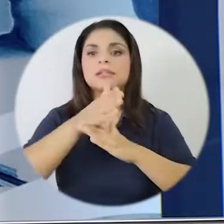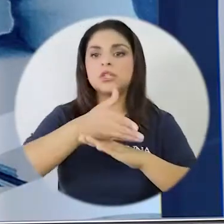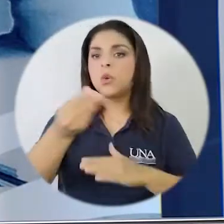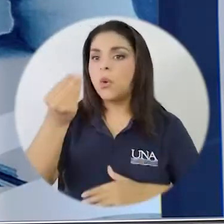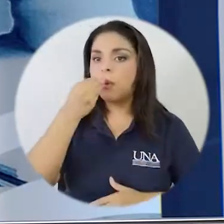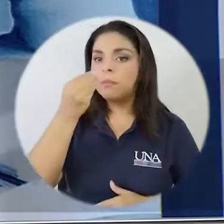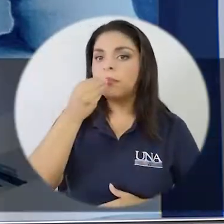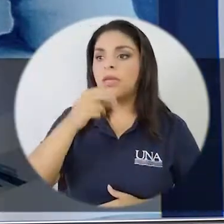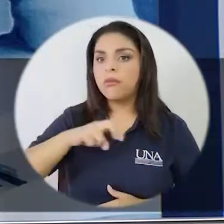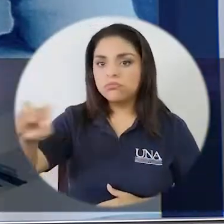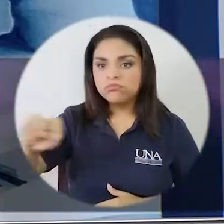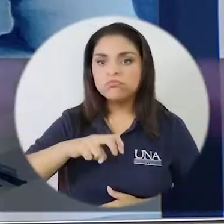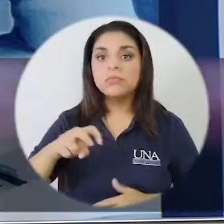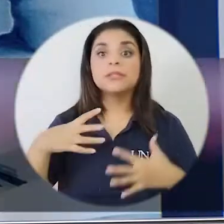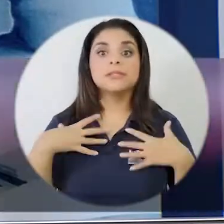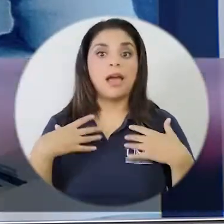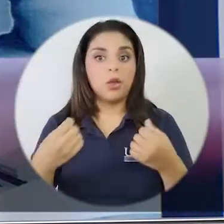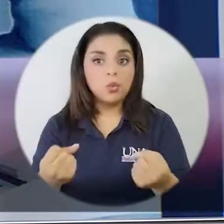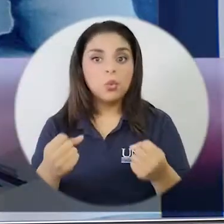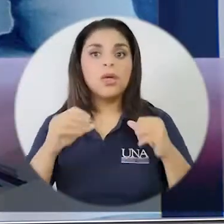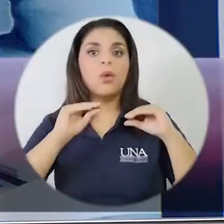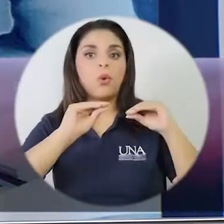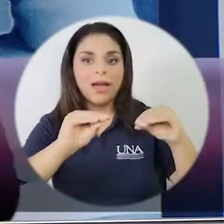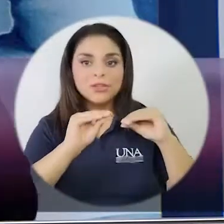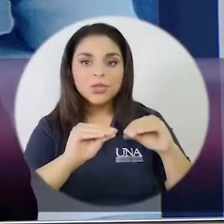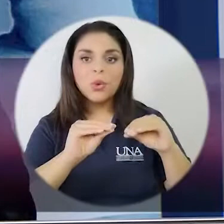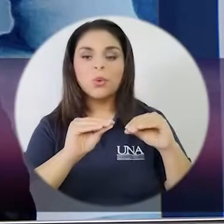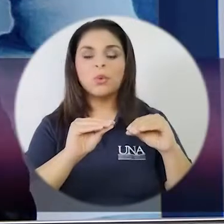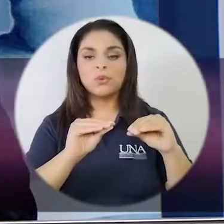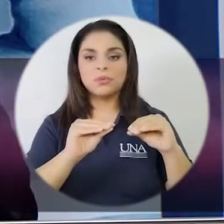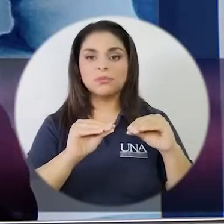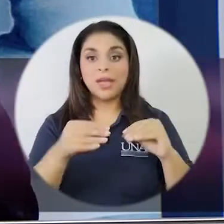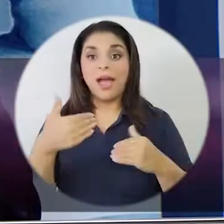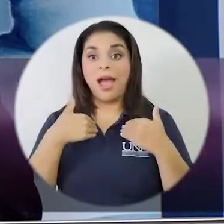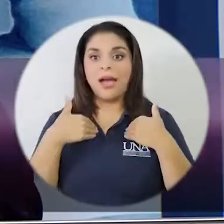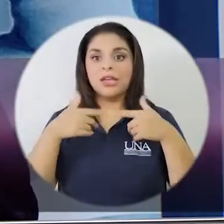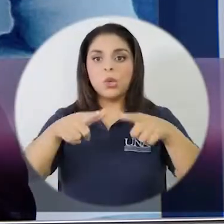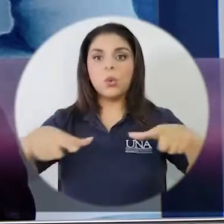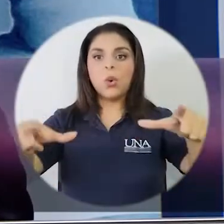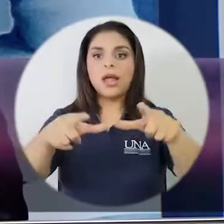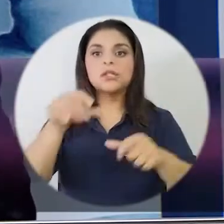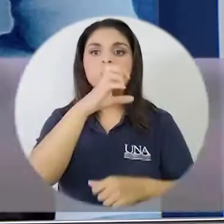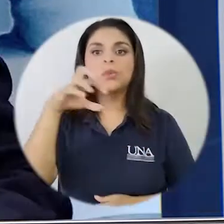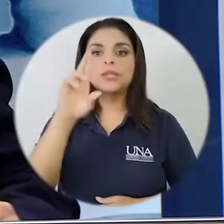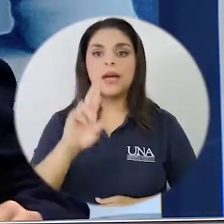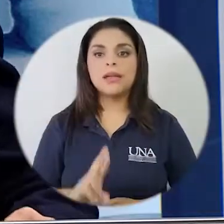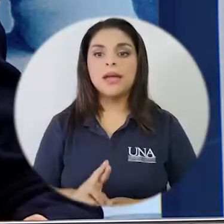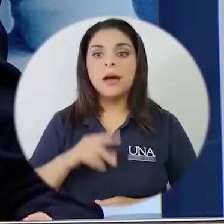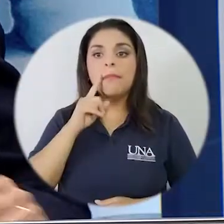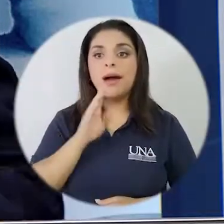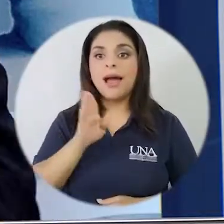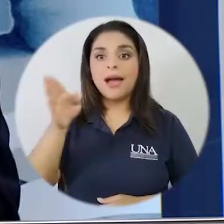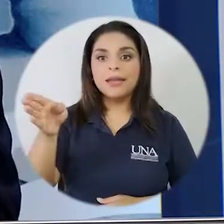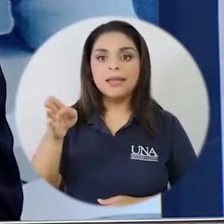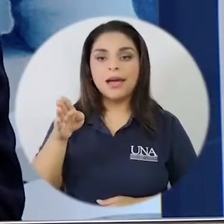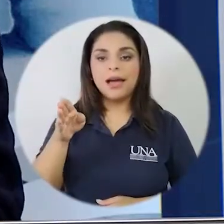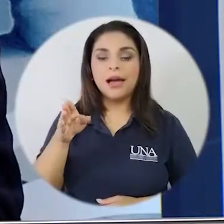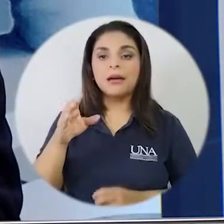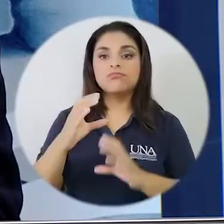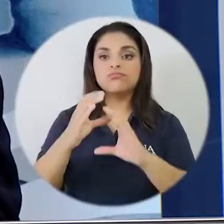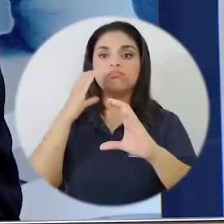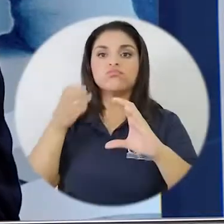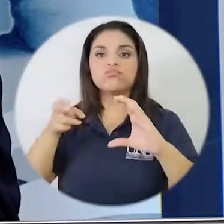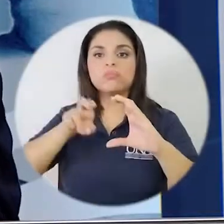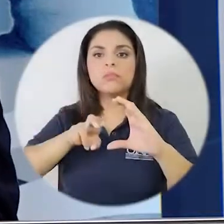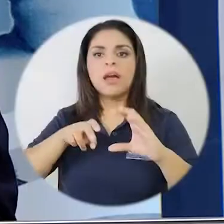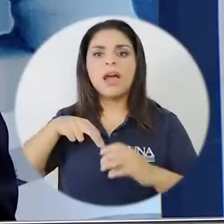internet, acceso al alimento, a salud. A salud, educación. ¿Verdad? Qué sé yo, hay lugares en Costa Rica que para accesar al transporte se